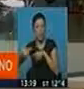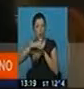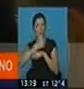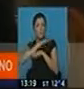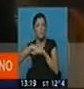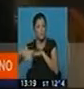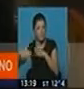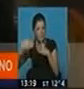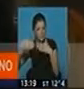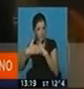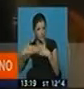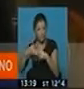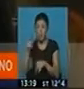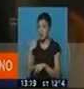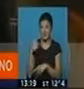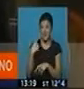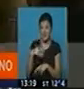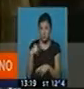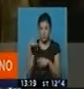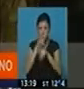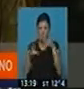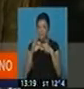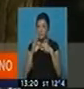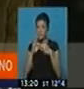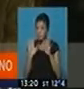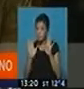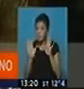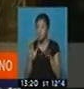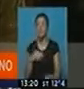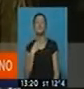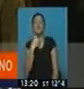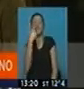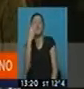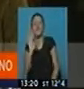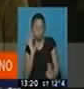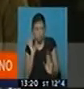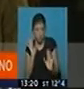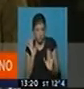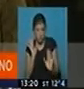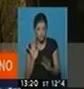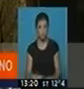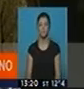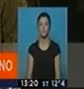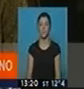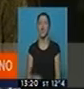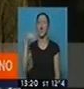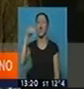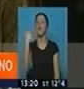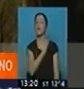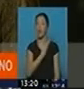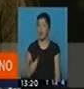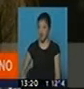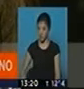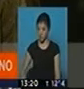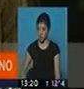unidad Gibraltar? Exactamente. Me pregunto, ¿sería prenda de unidad? ¿Qué es lo que está haciendo ahora el gobierno saliente, el gobierno